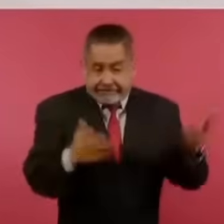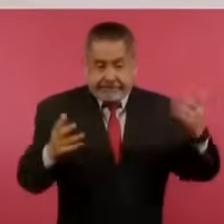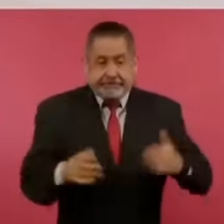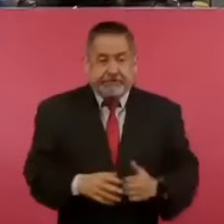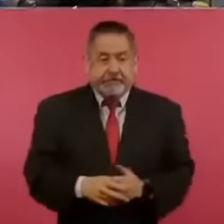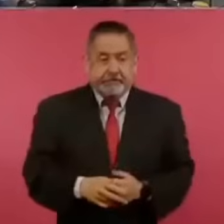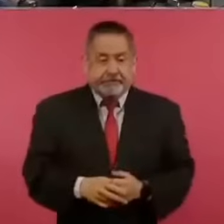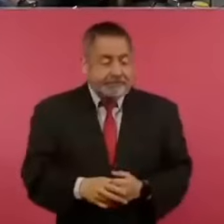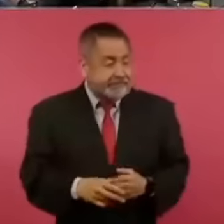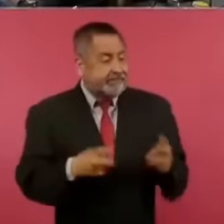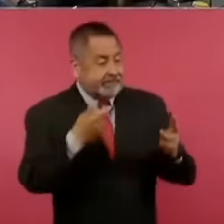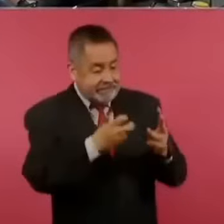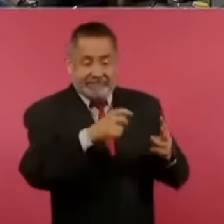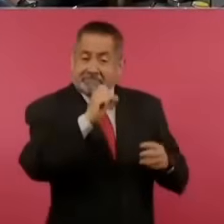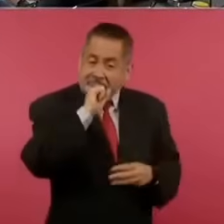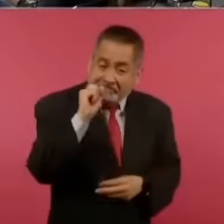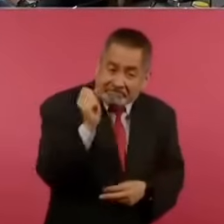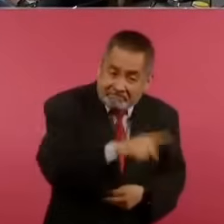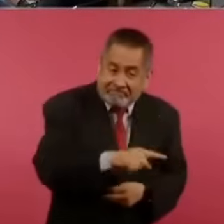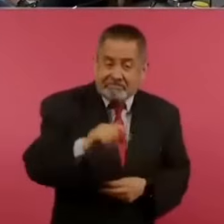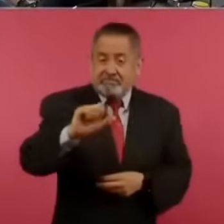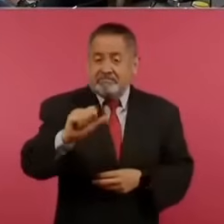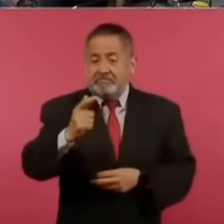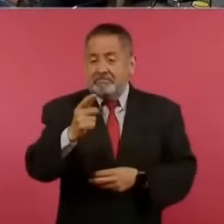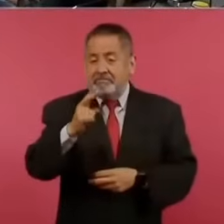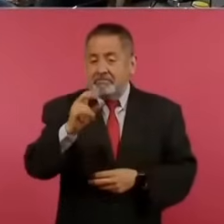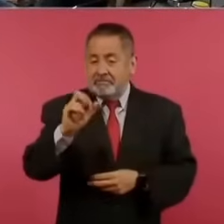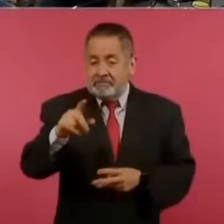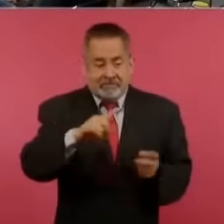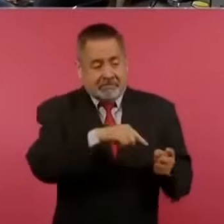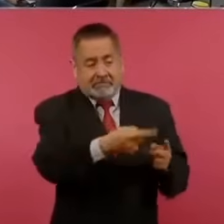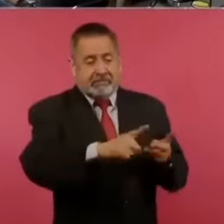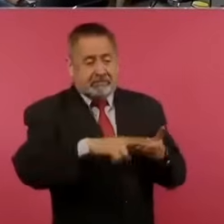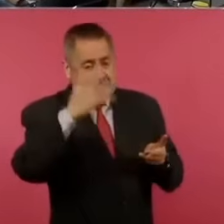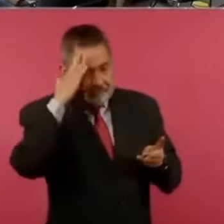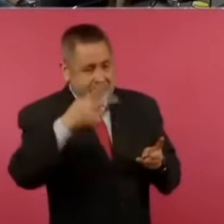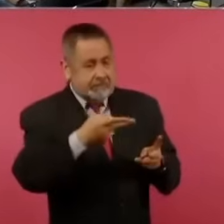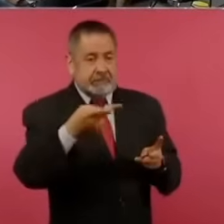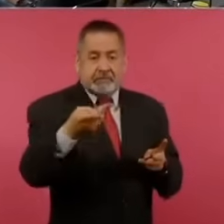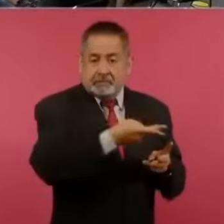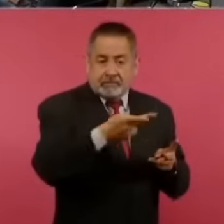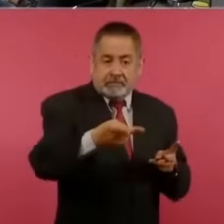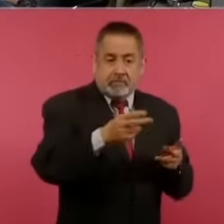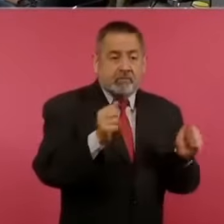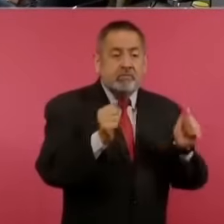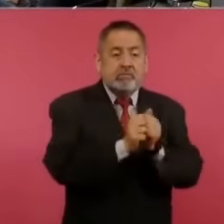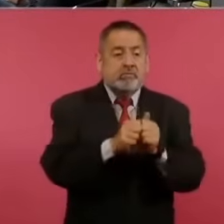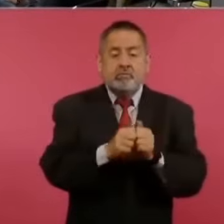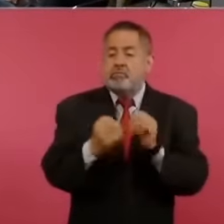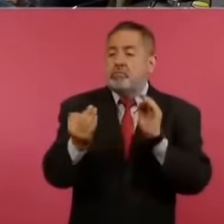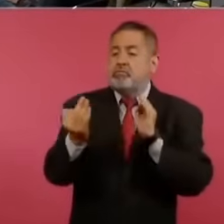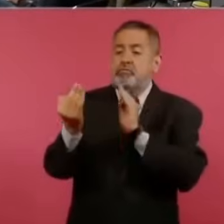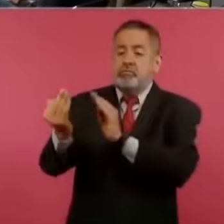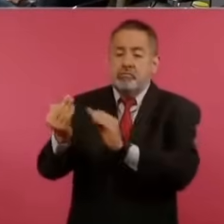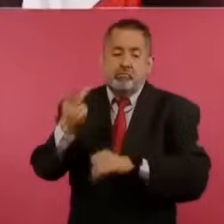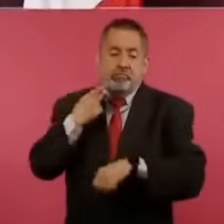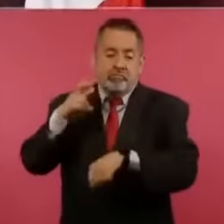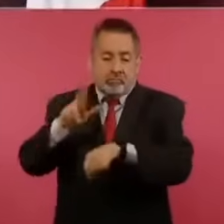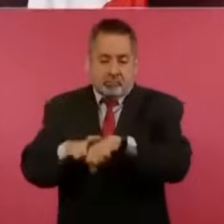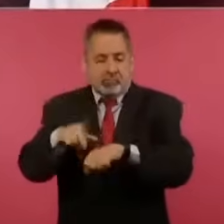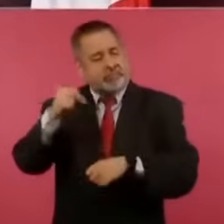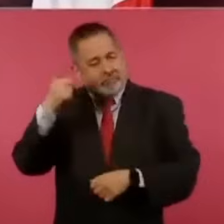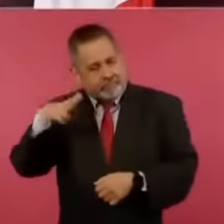porque precisamente Aguilar y la señora fueron los que fueron con el procurador en